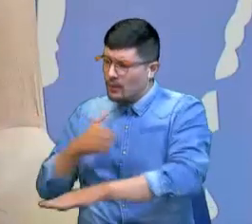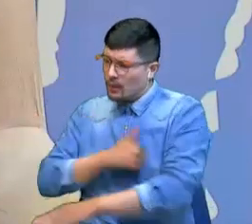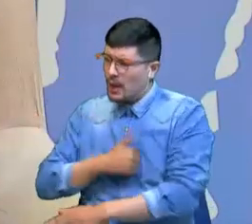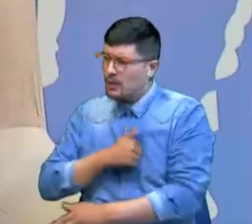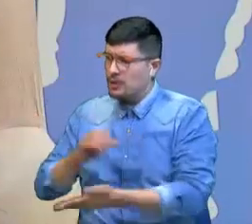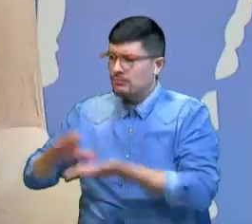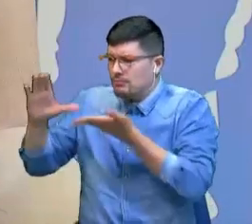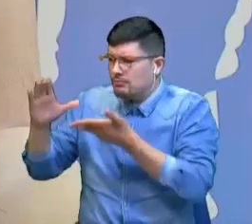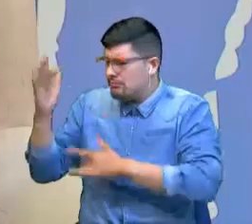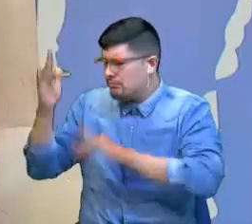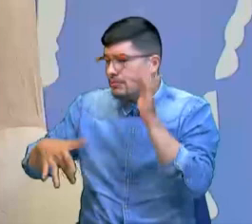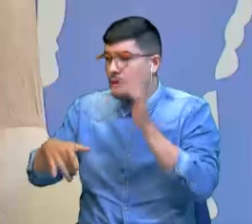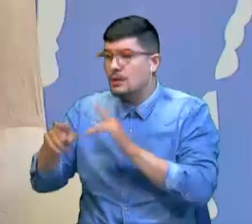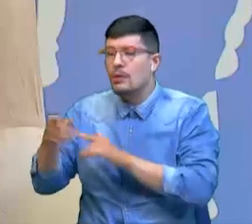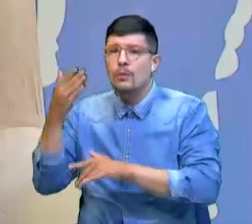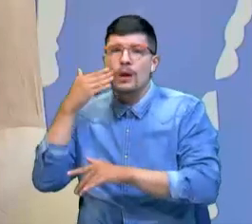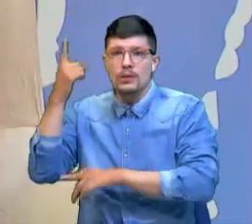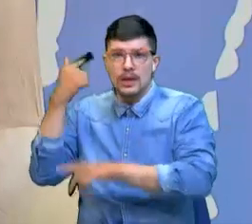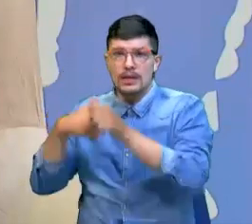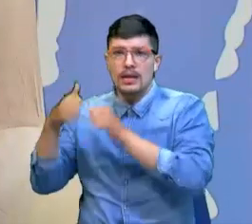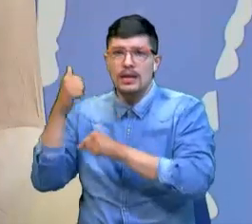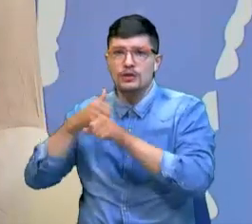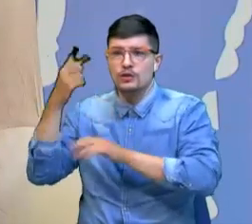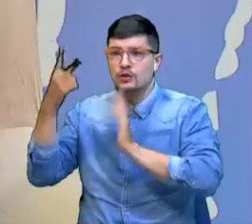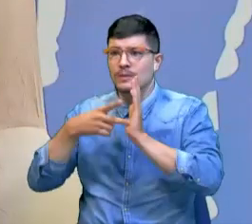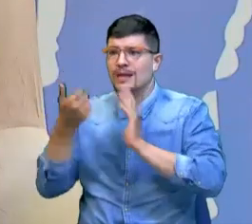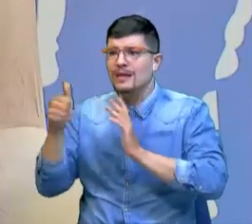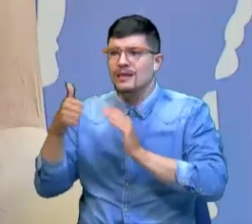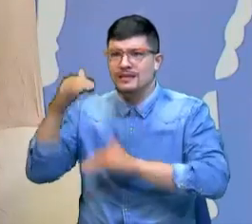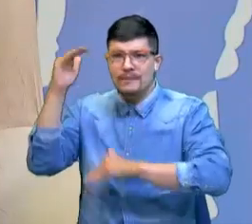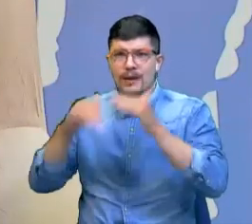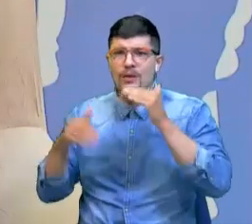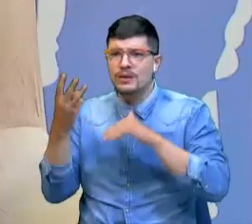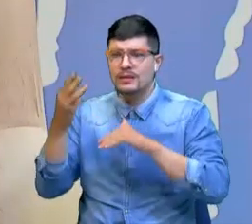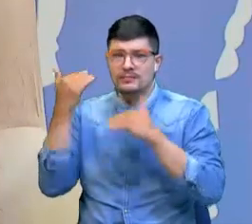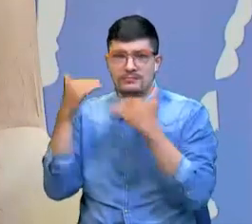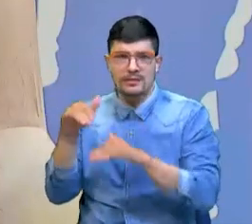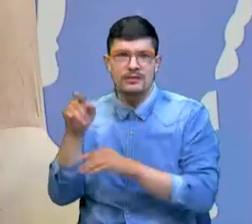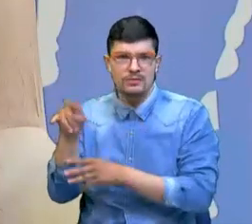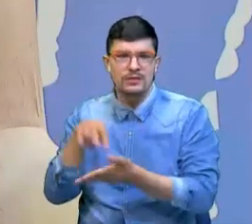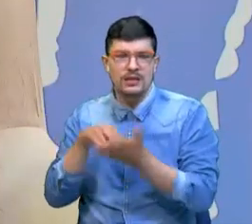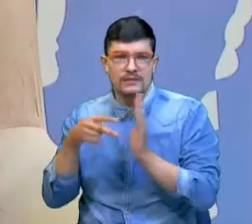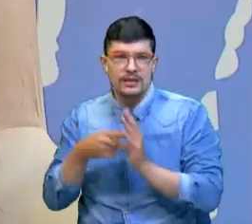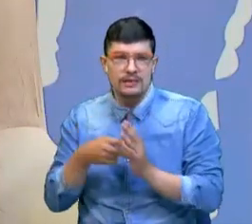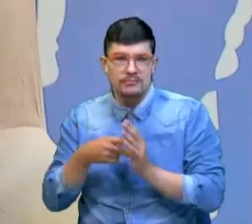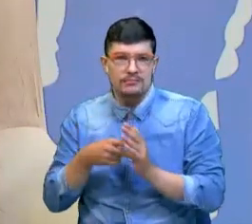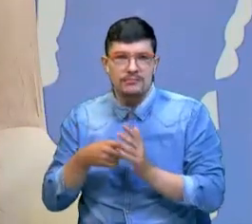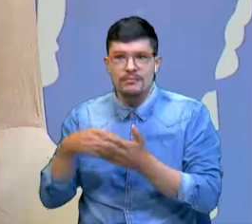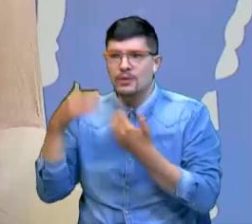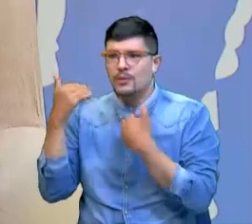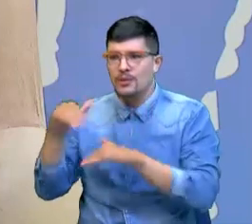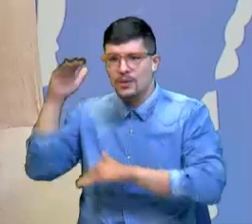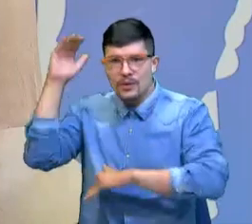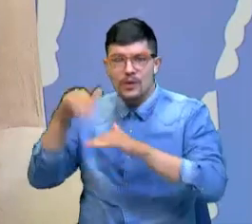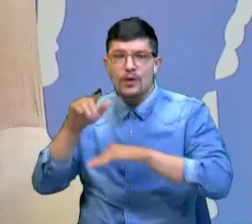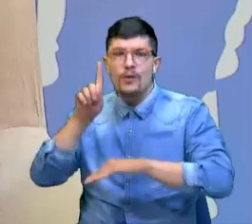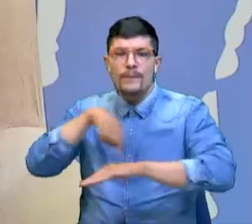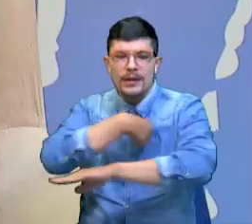de manera indistinta. En el año 2010 estaban por debajo de los 3 salarios mínimos, es decir, estaban por debajo de